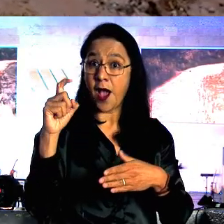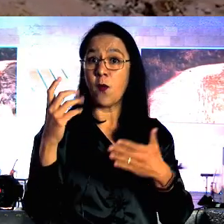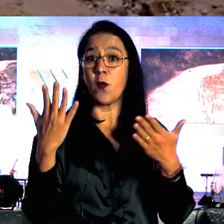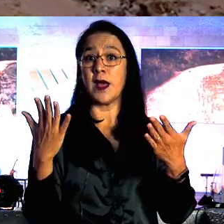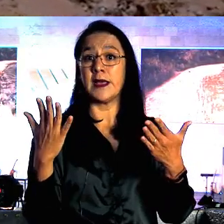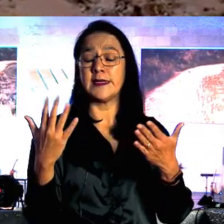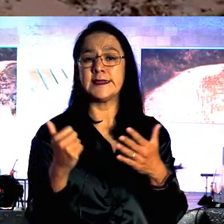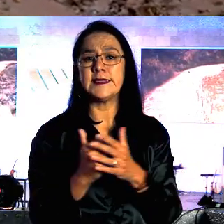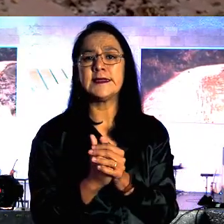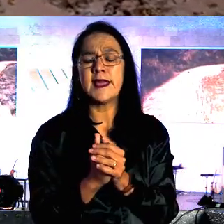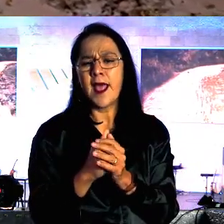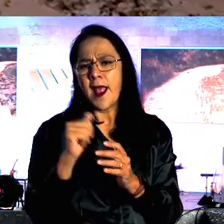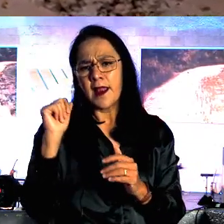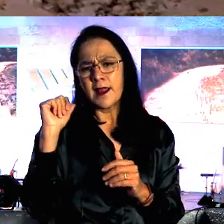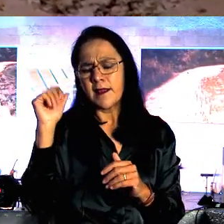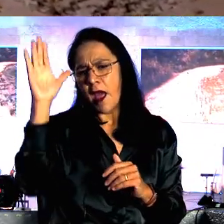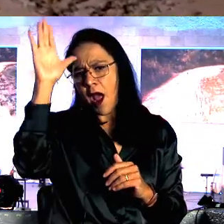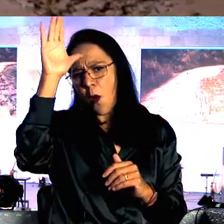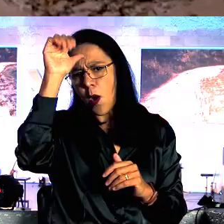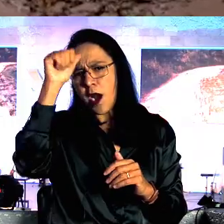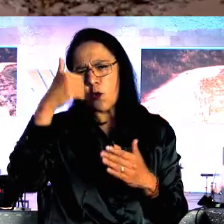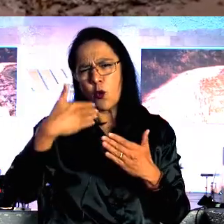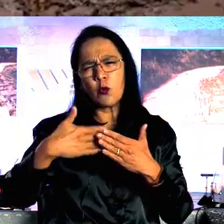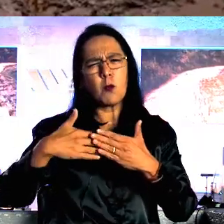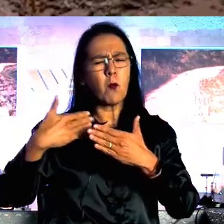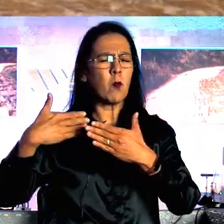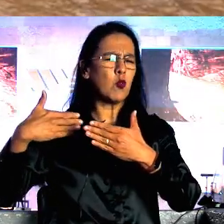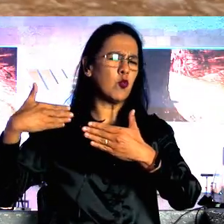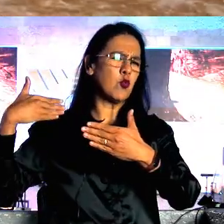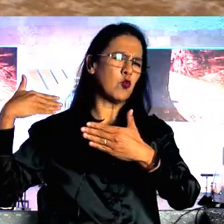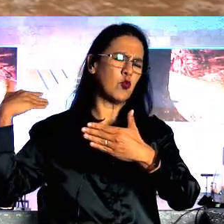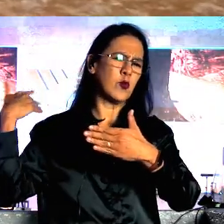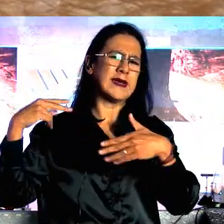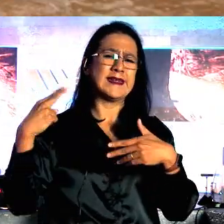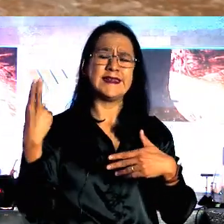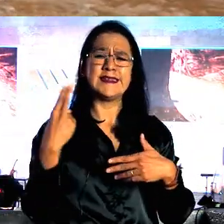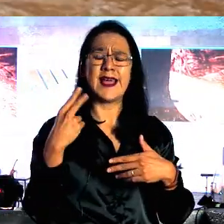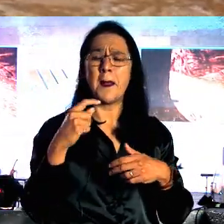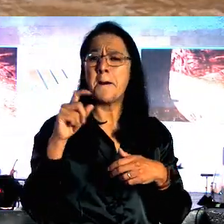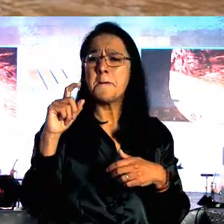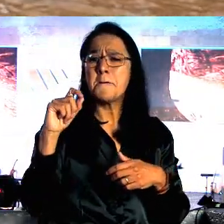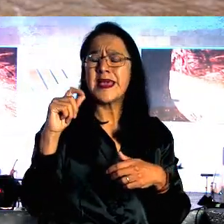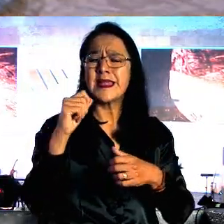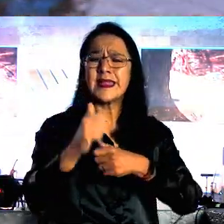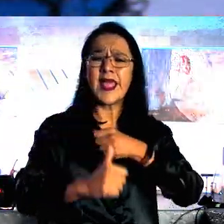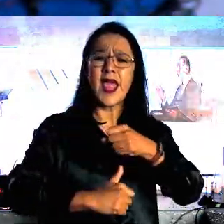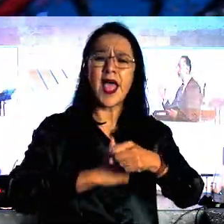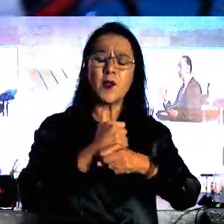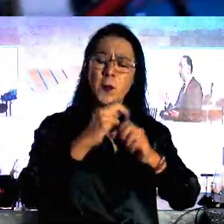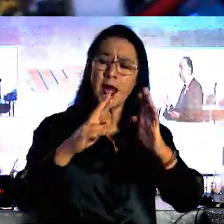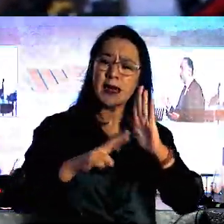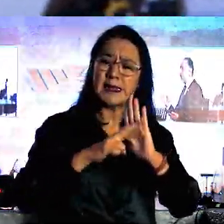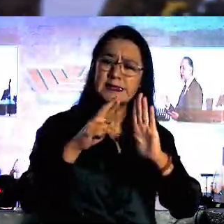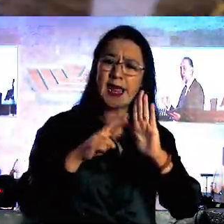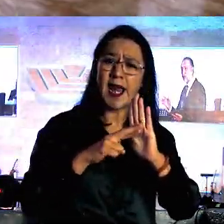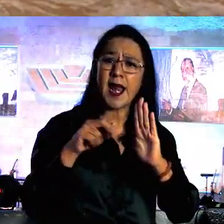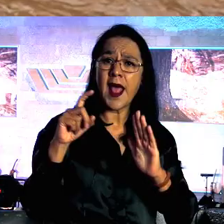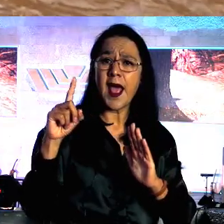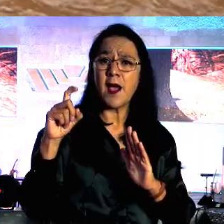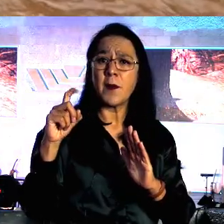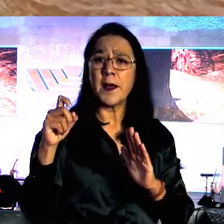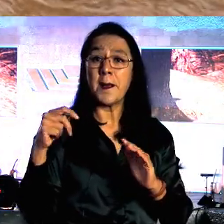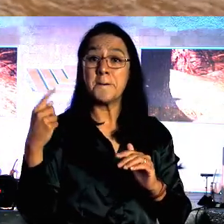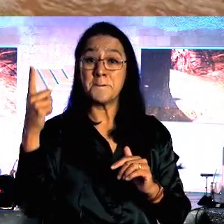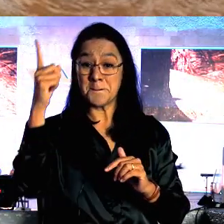el máximo, de acuerdo a los históricos, va a tardar 20 años. Y Dios dijo, pues para que ya vean que yo sigo siendo Dios,